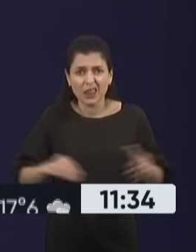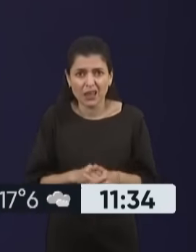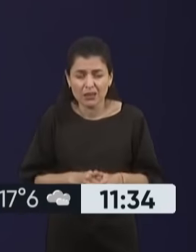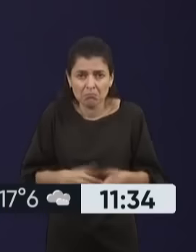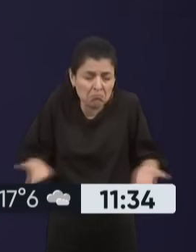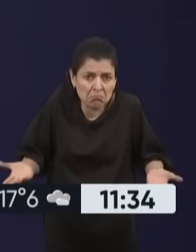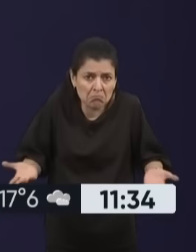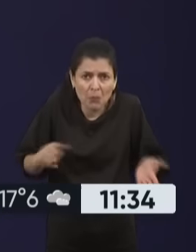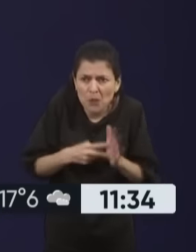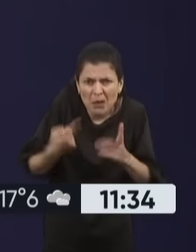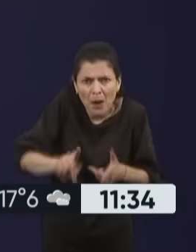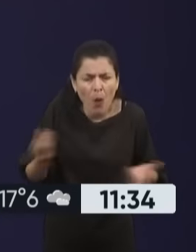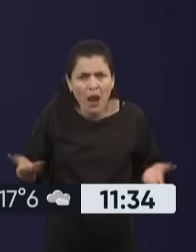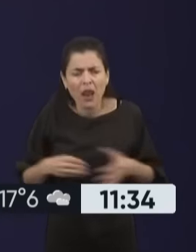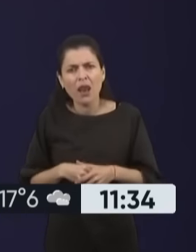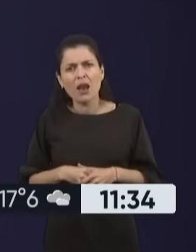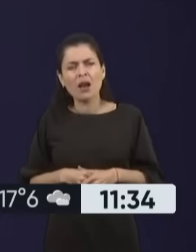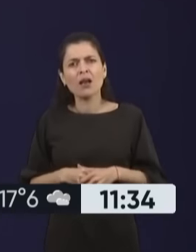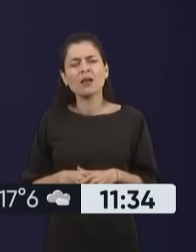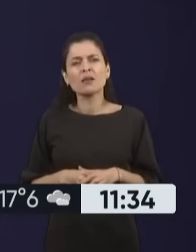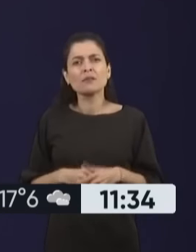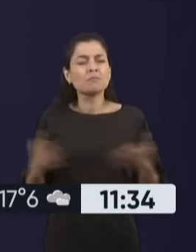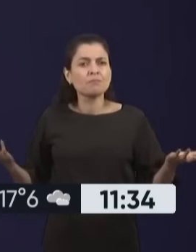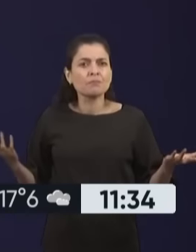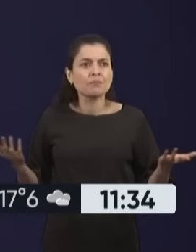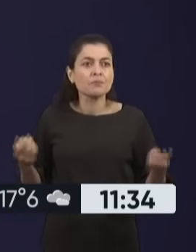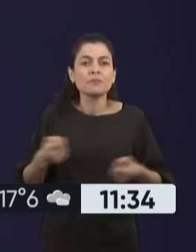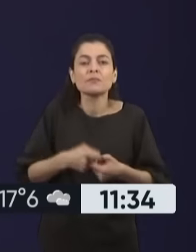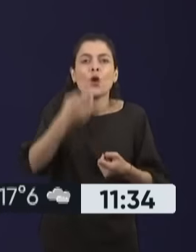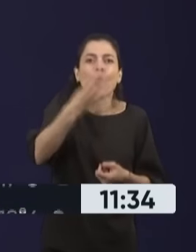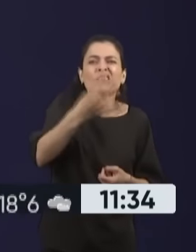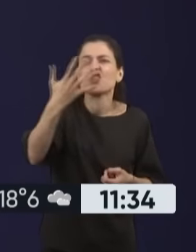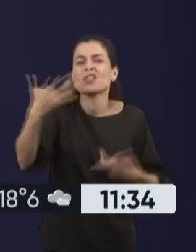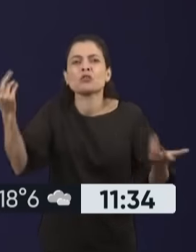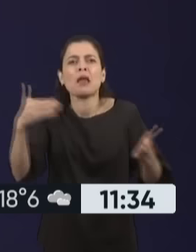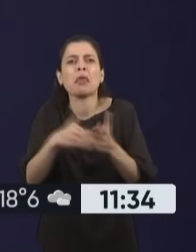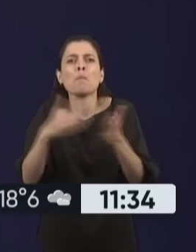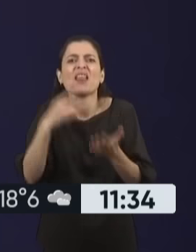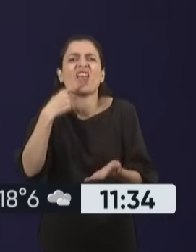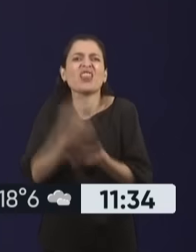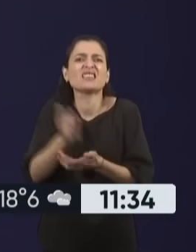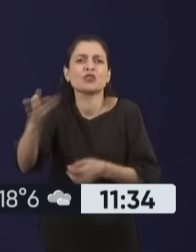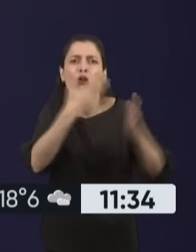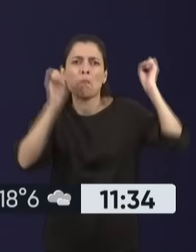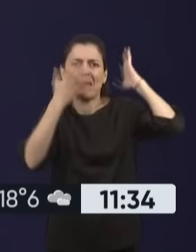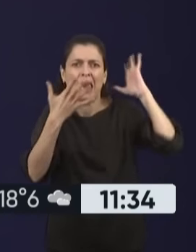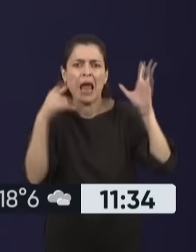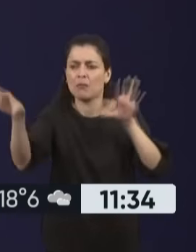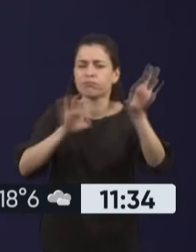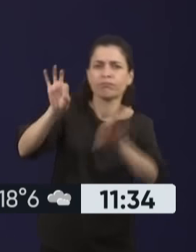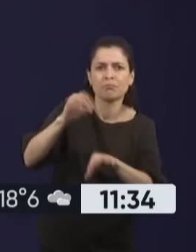problema hay eh y pueda ver cuántos perros el señor presidente se le ocurra tener digo